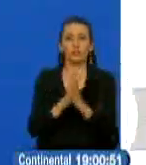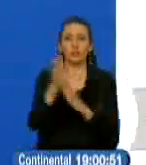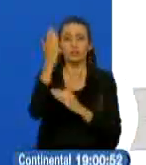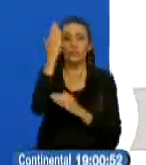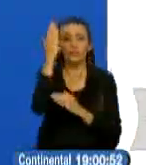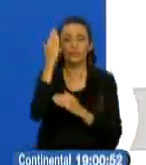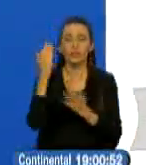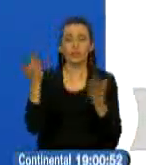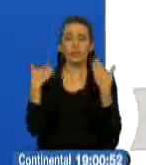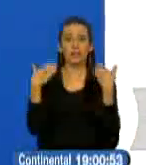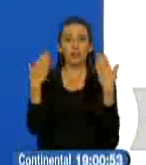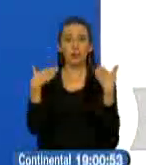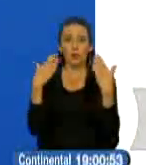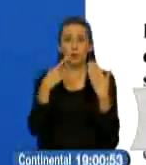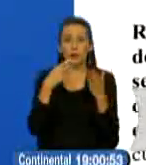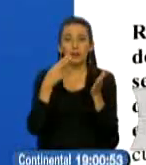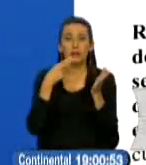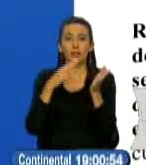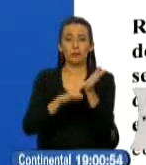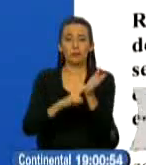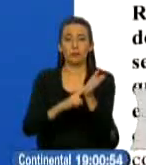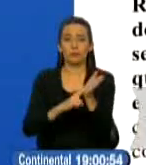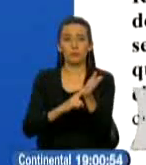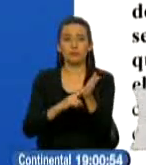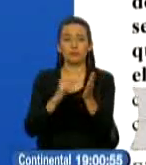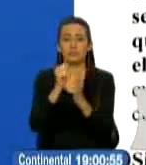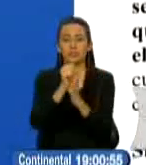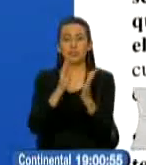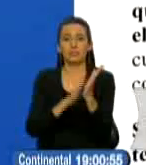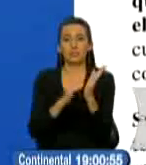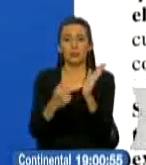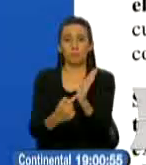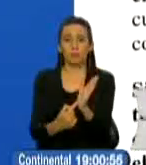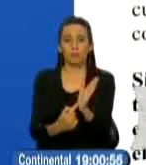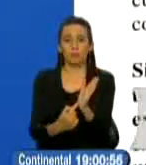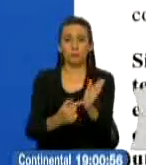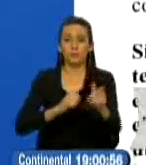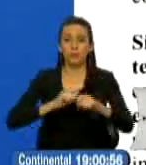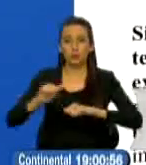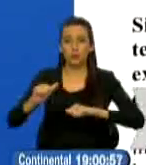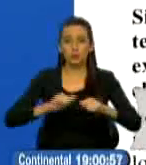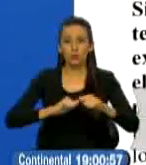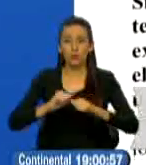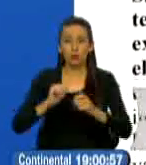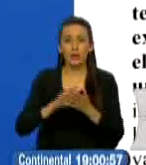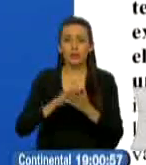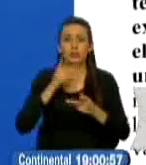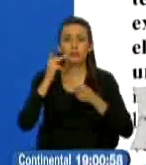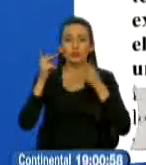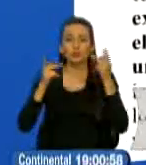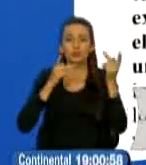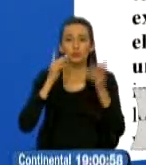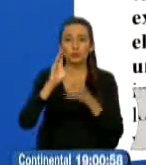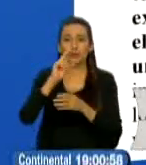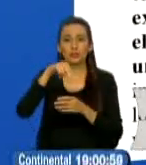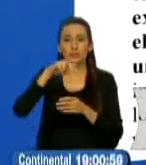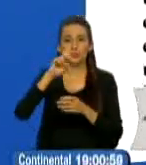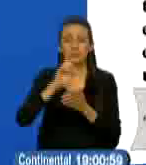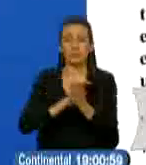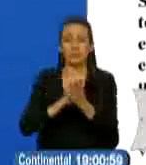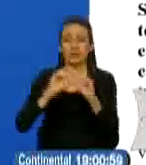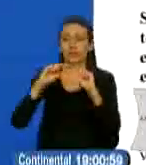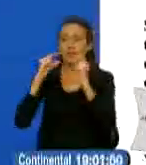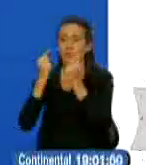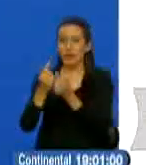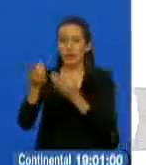Jaime Nebot, fue primero en lanzar una propuesta. Esta consistiría en que en un acto público el CNE, en presencia de representantes del tejido